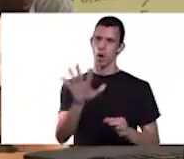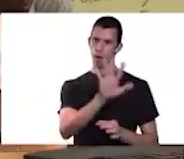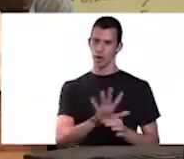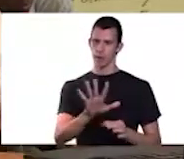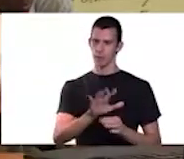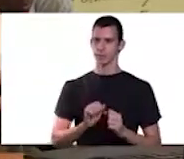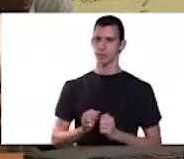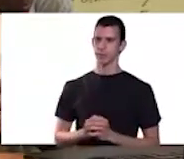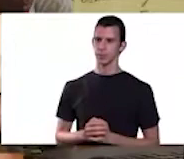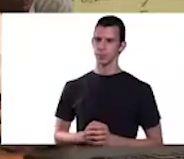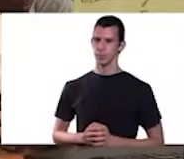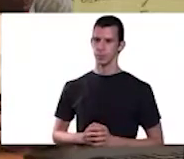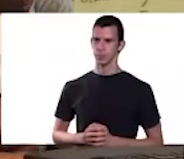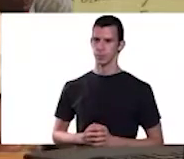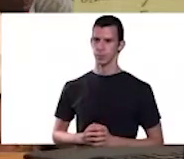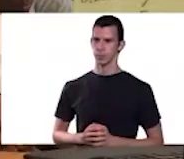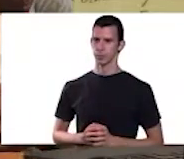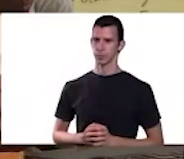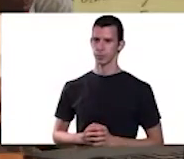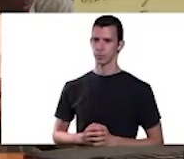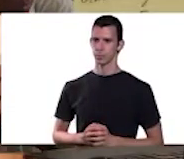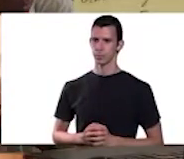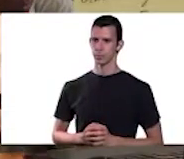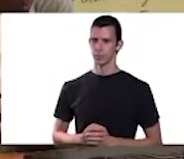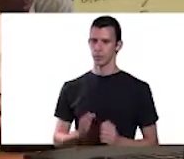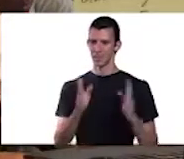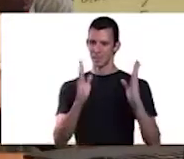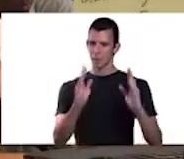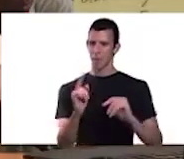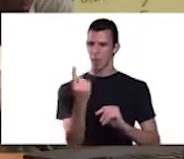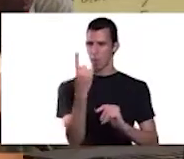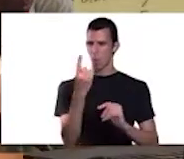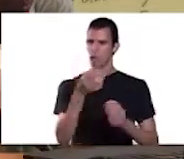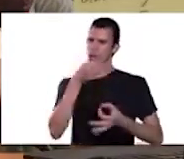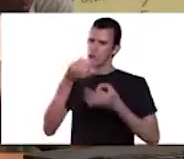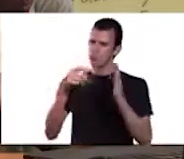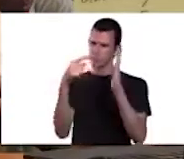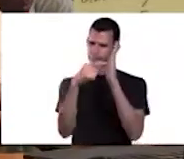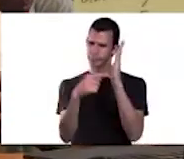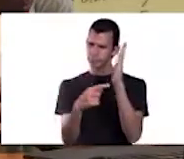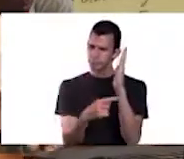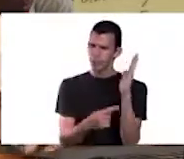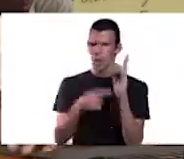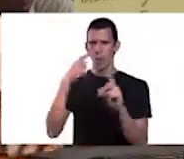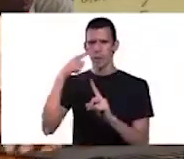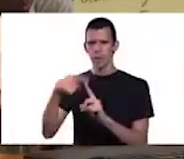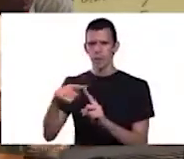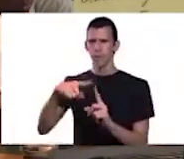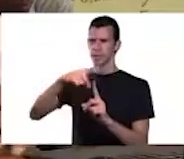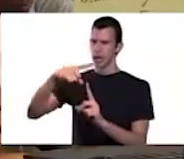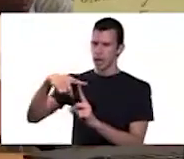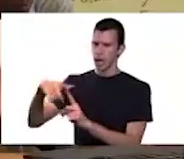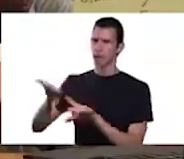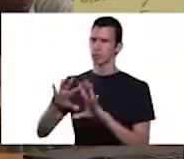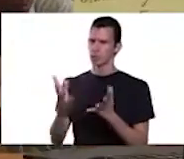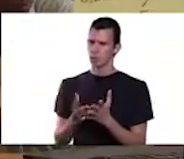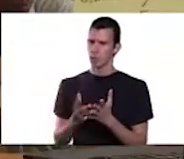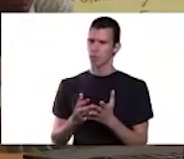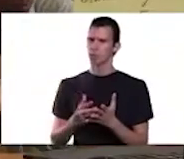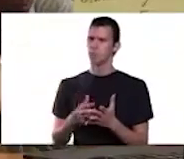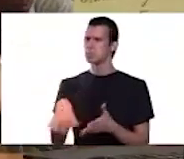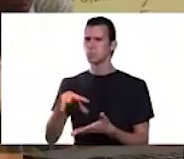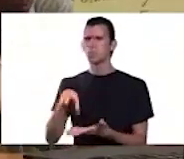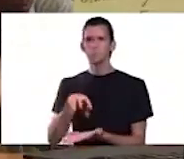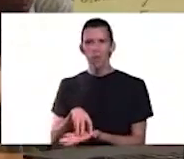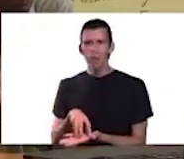semestre tiene un conjunto de objetivos y un conjunto de actividades, y esas actividades aparecen en los libros, aparecen